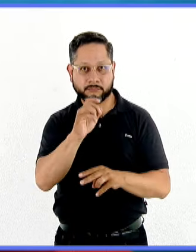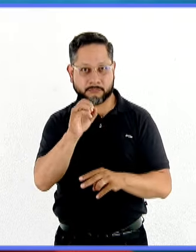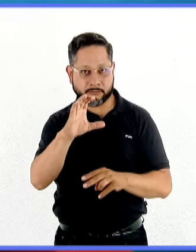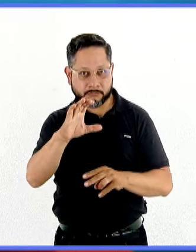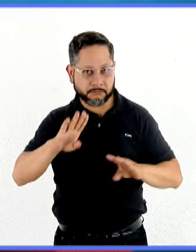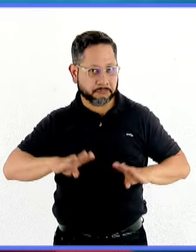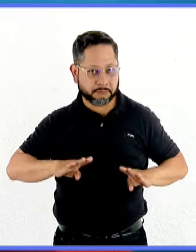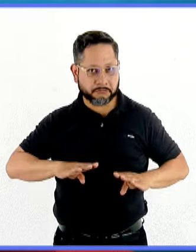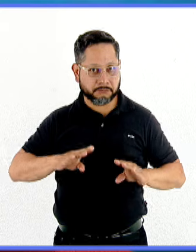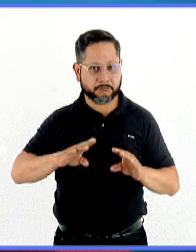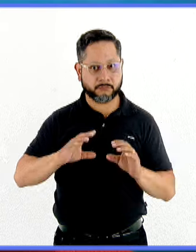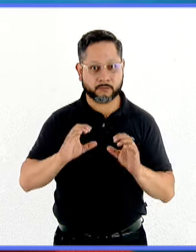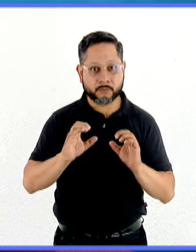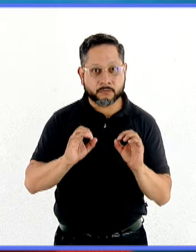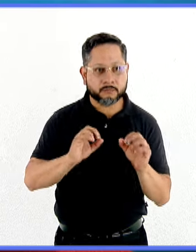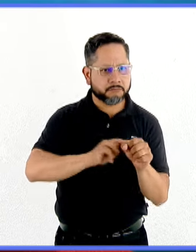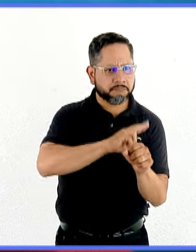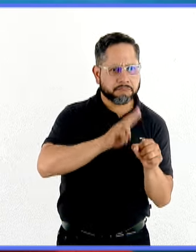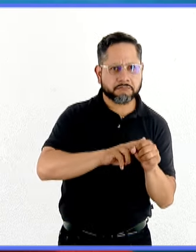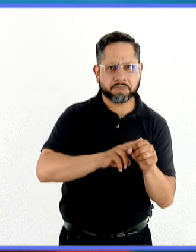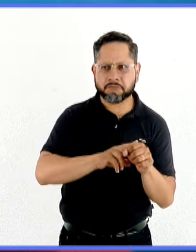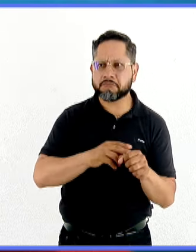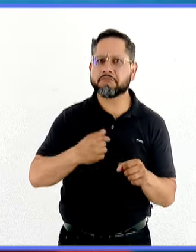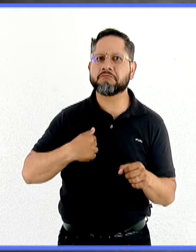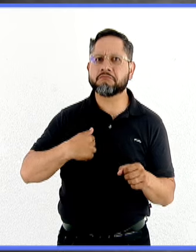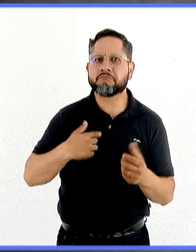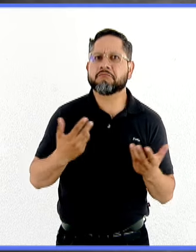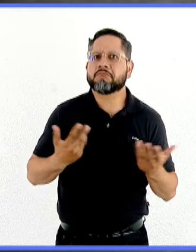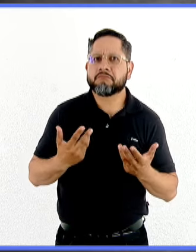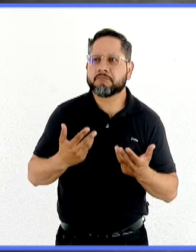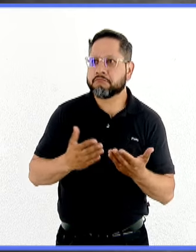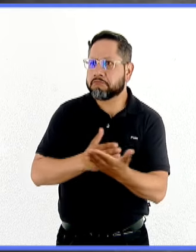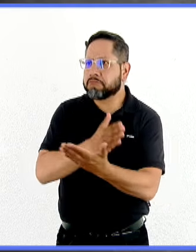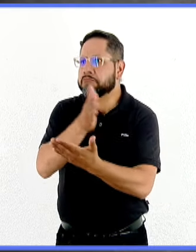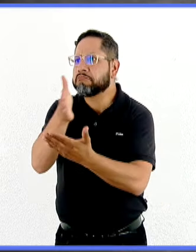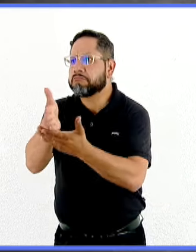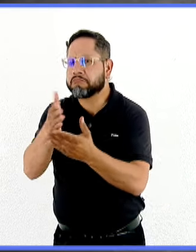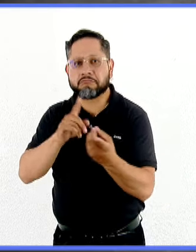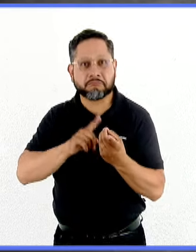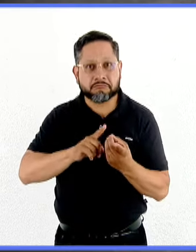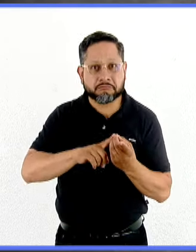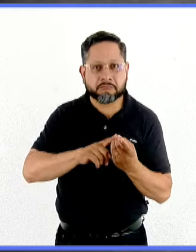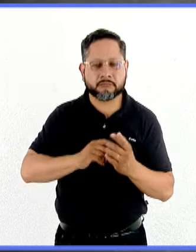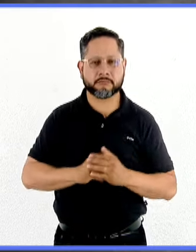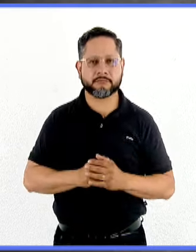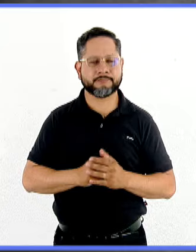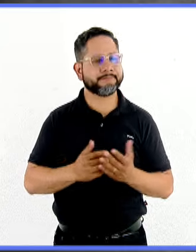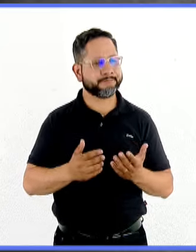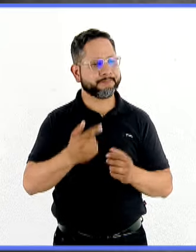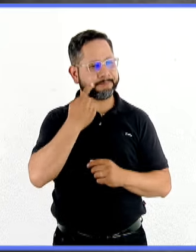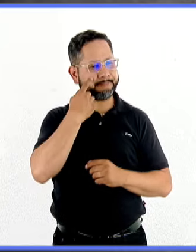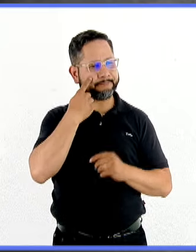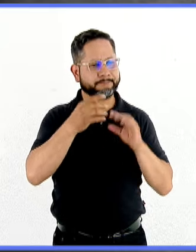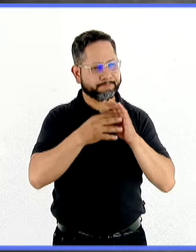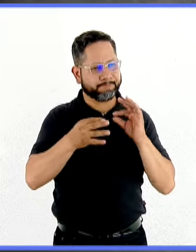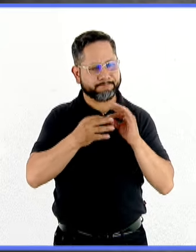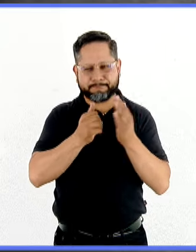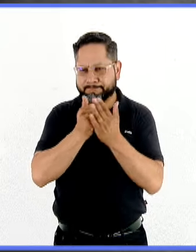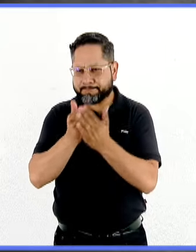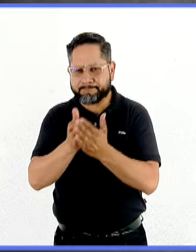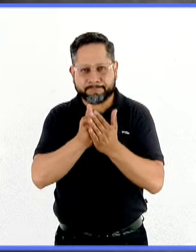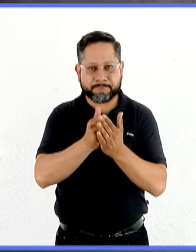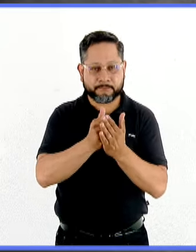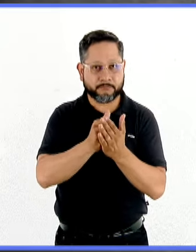comportamiento, sino de un trastorno y a dónde acudir? Es muy importante saber que esto es un trabajo interdisciplinario. O sea, la